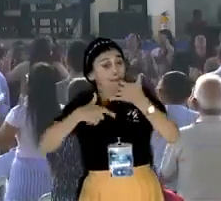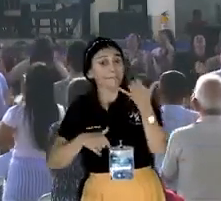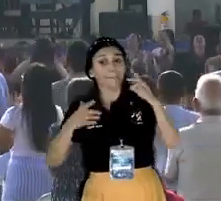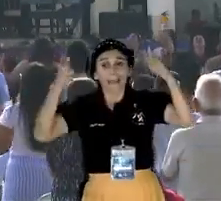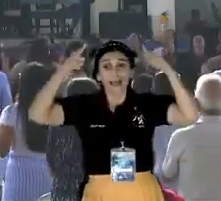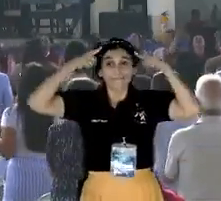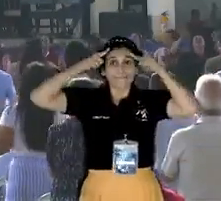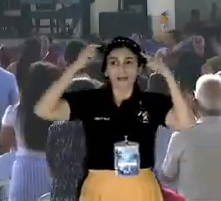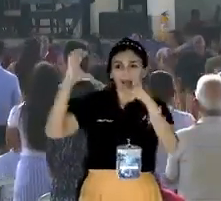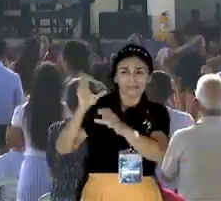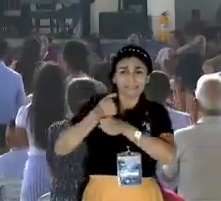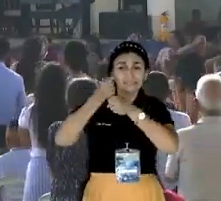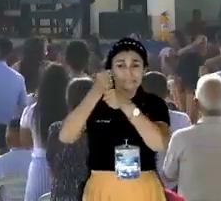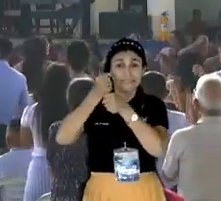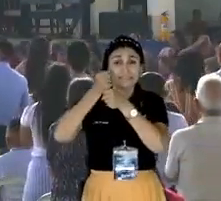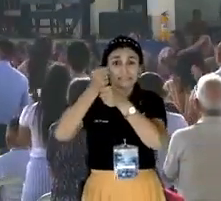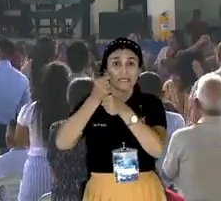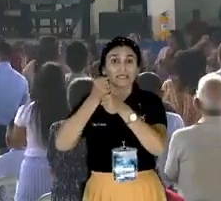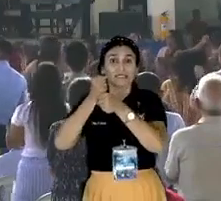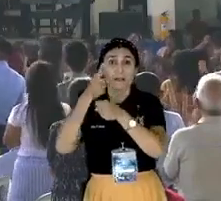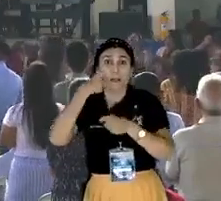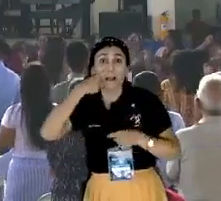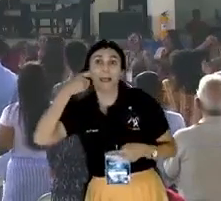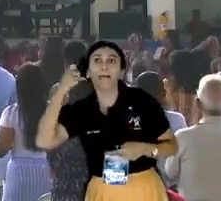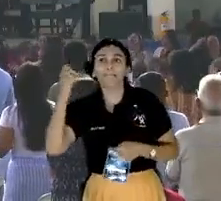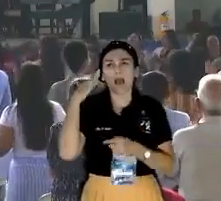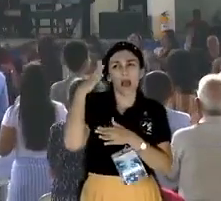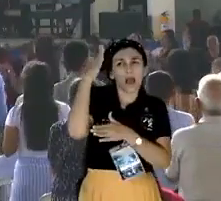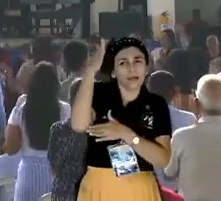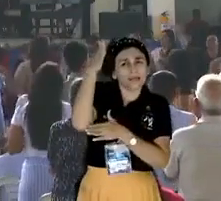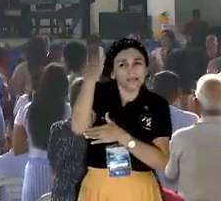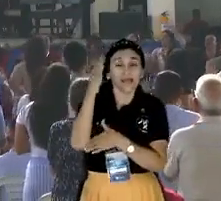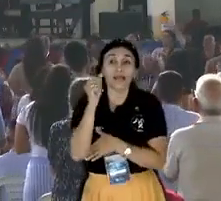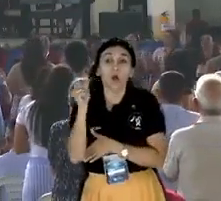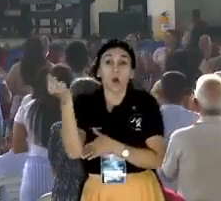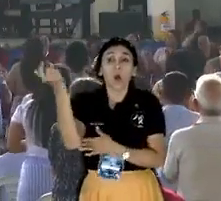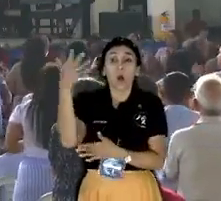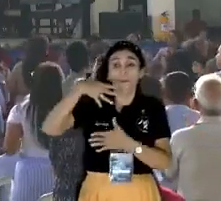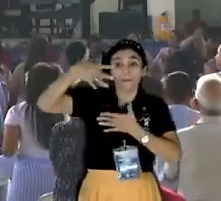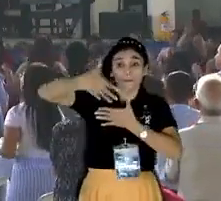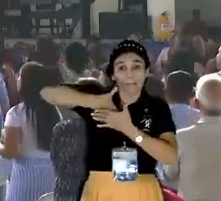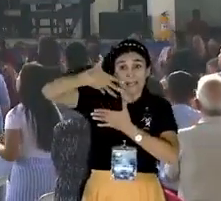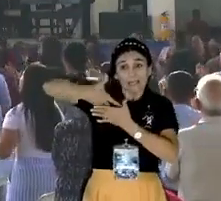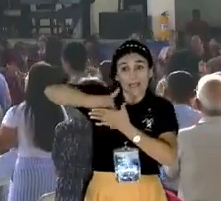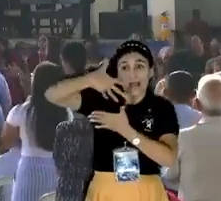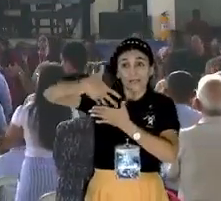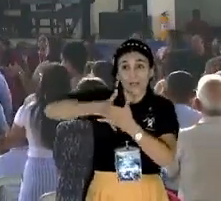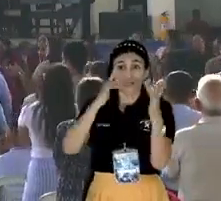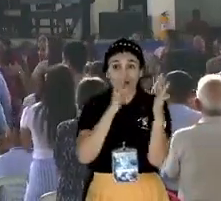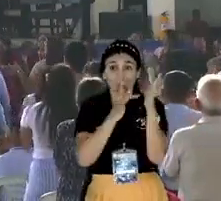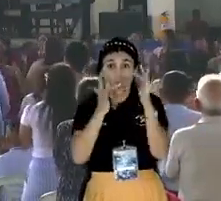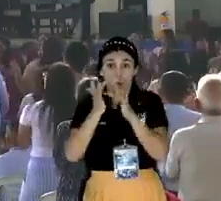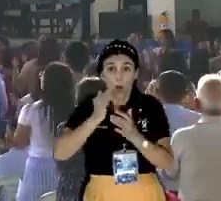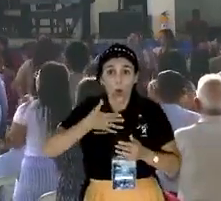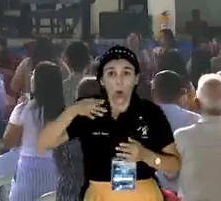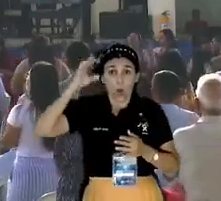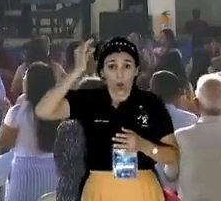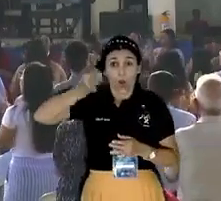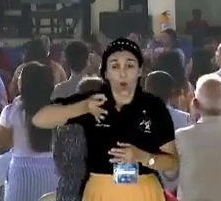el todopoderoso, es el Padre eterno, es nuestro consejero. Jesús es el gran yo